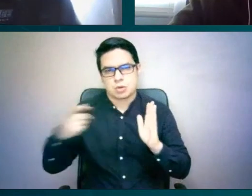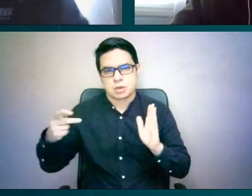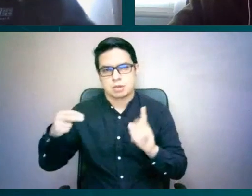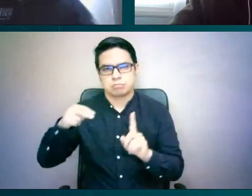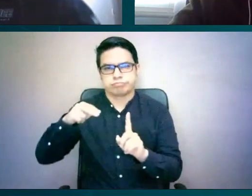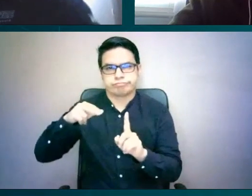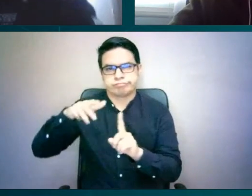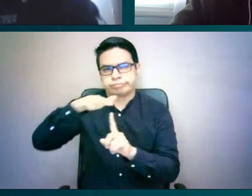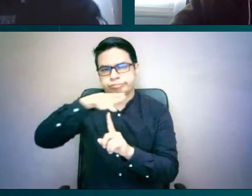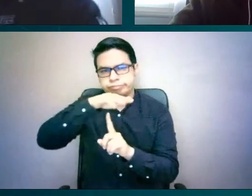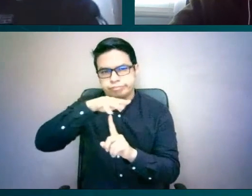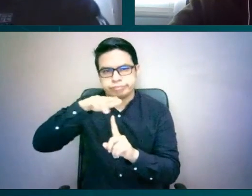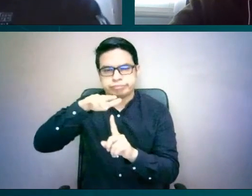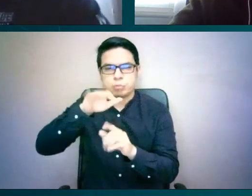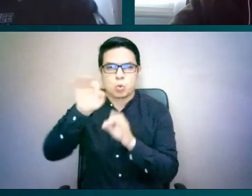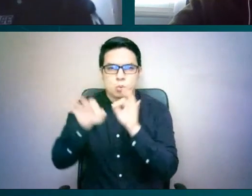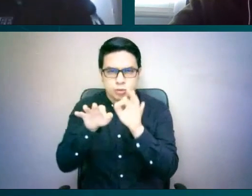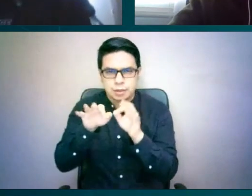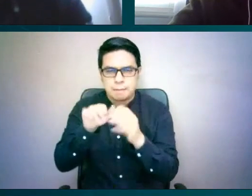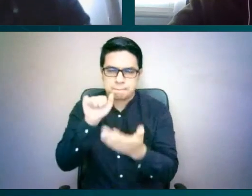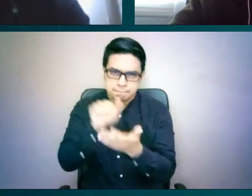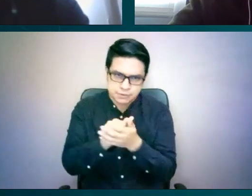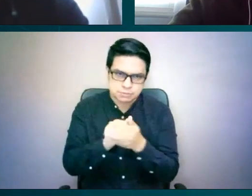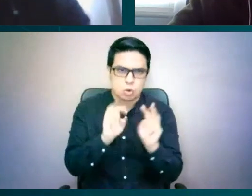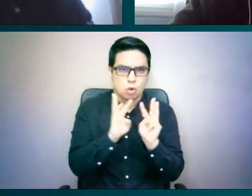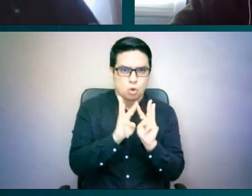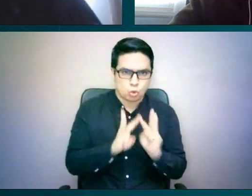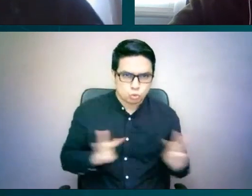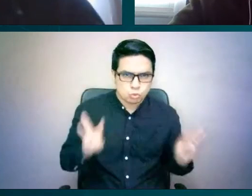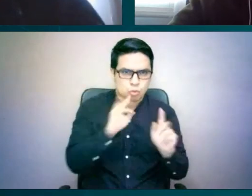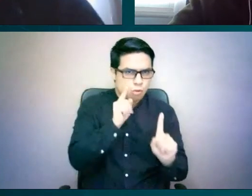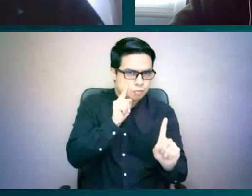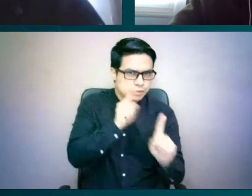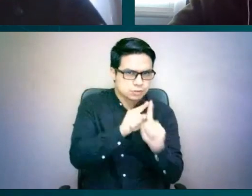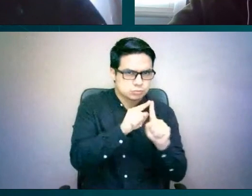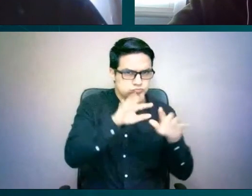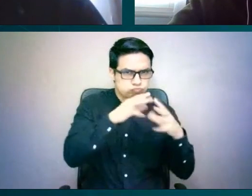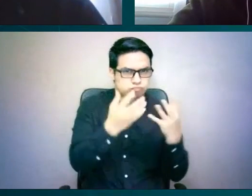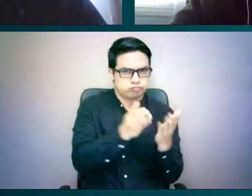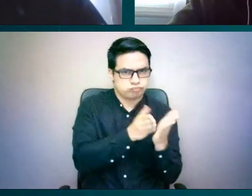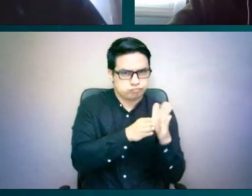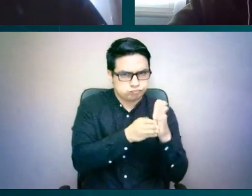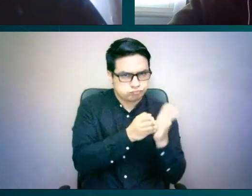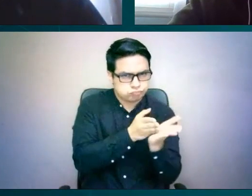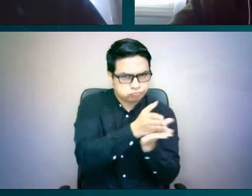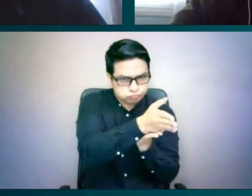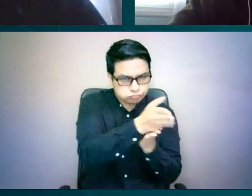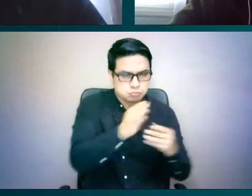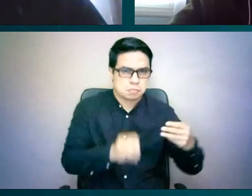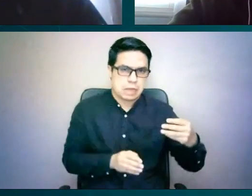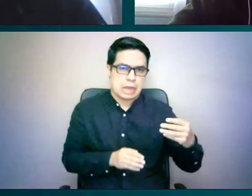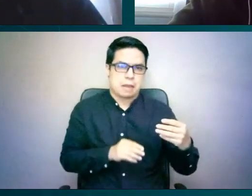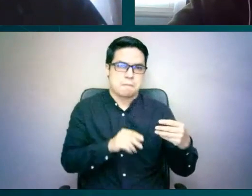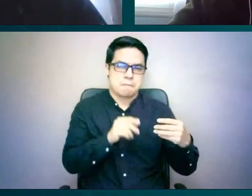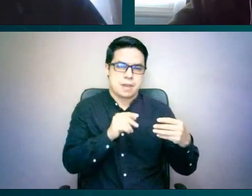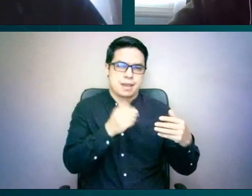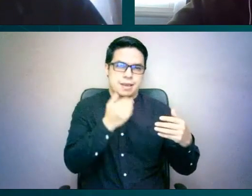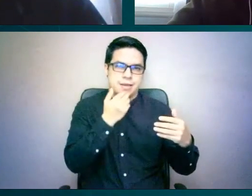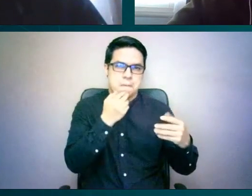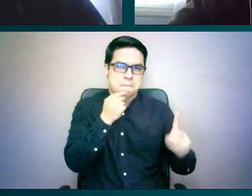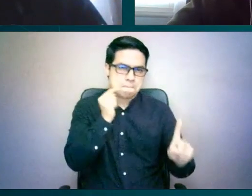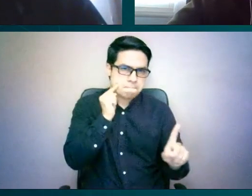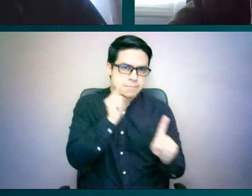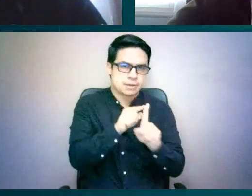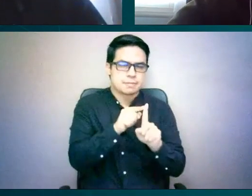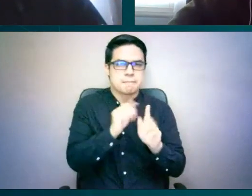los objetivos de desarrollo. Efectivamente tenemos mejoras en la reducción